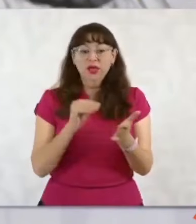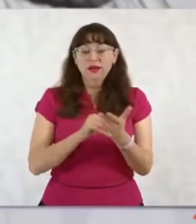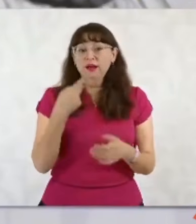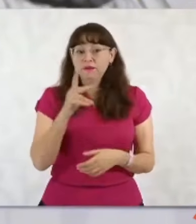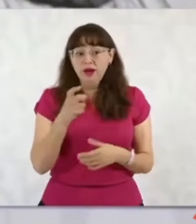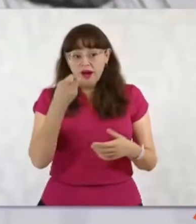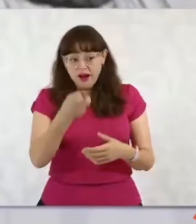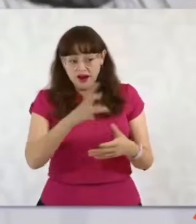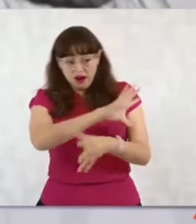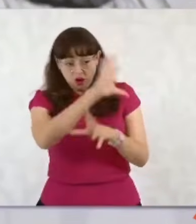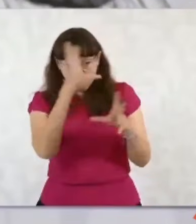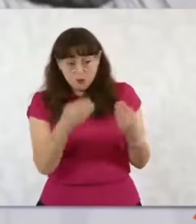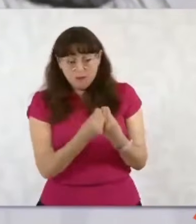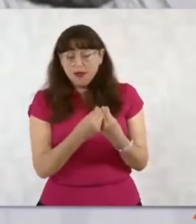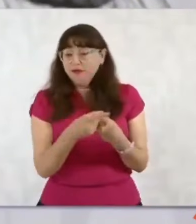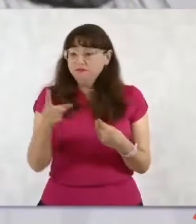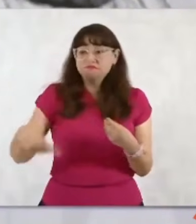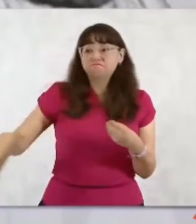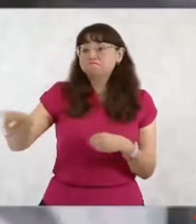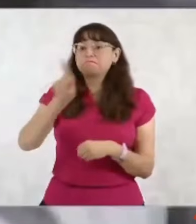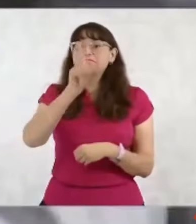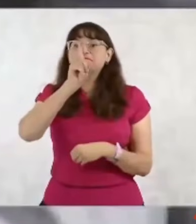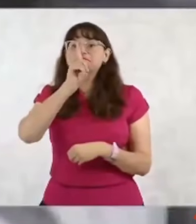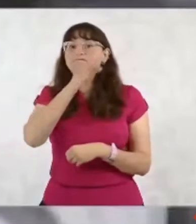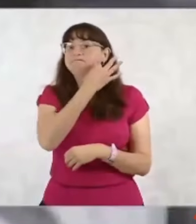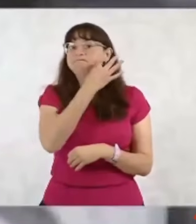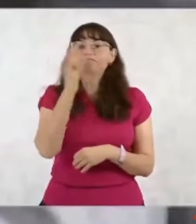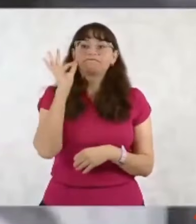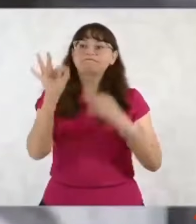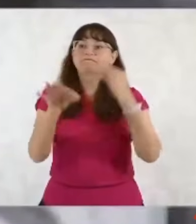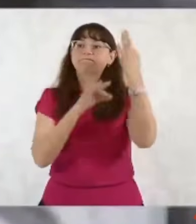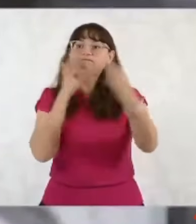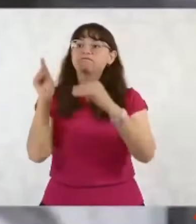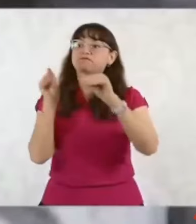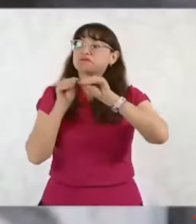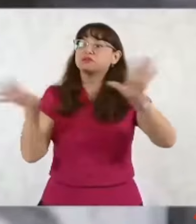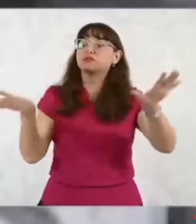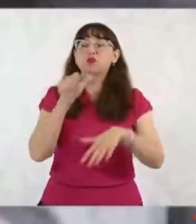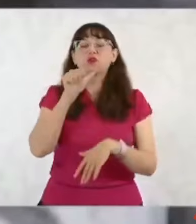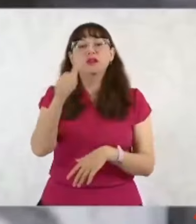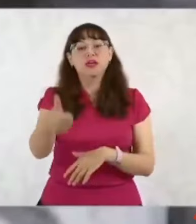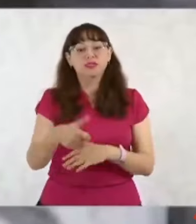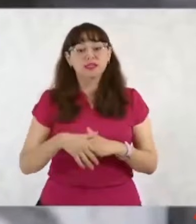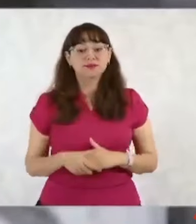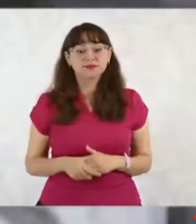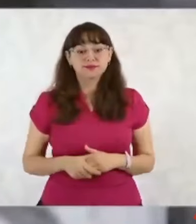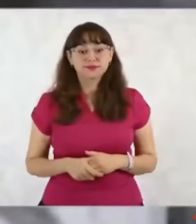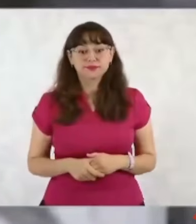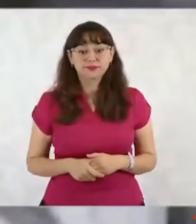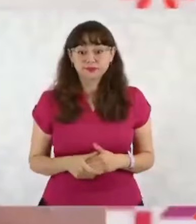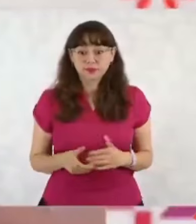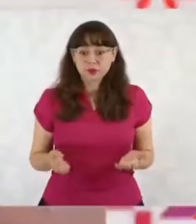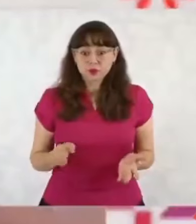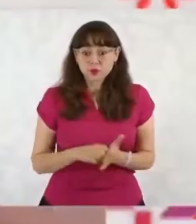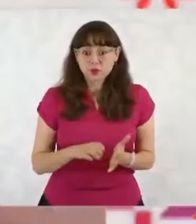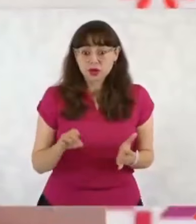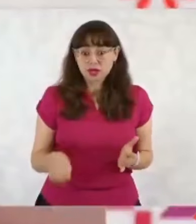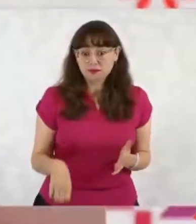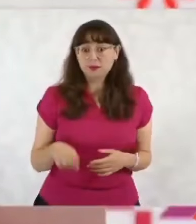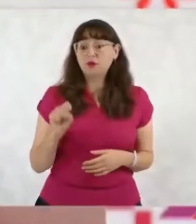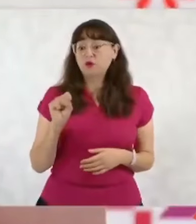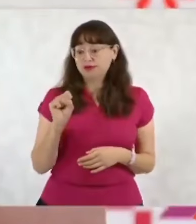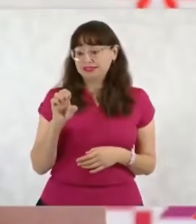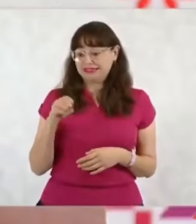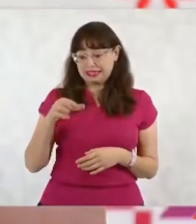habla. Por ejemplo, de la detención de los miembros de la Secretaría de Marina